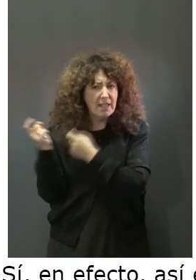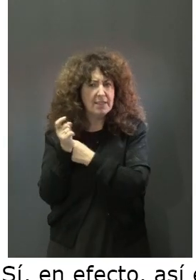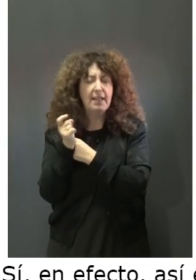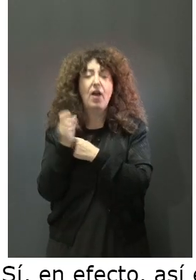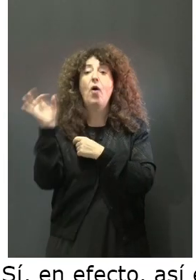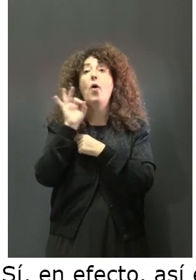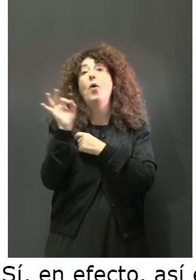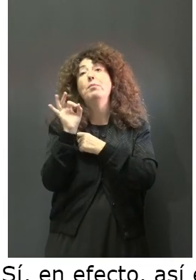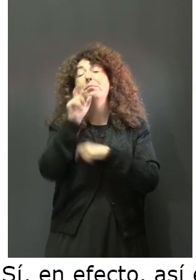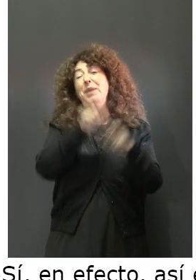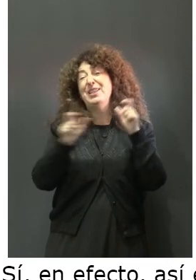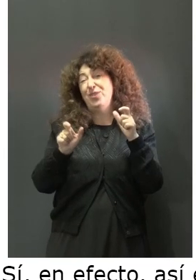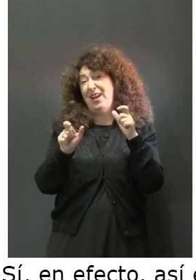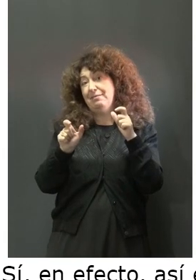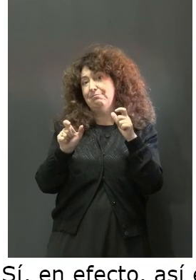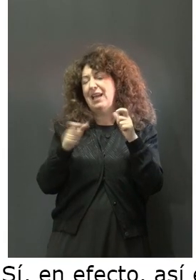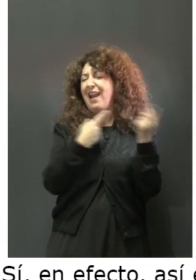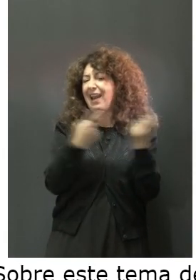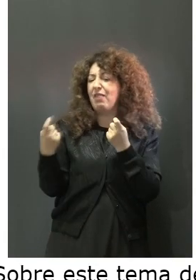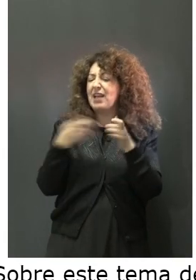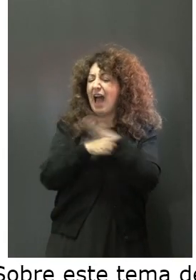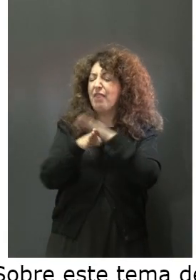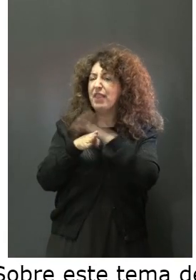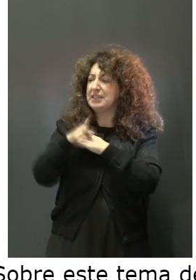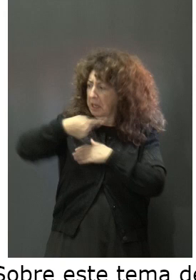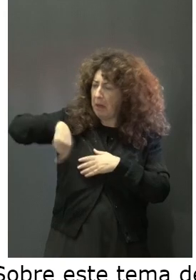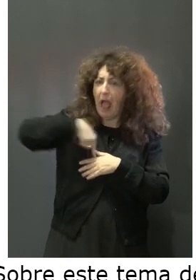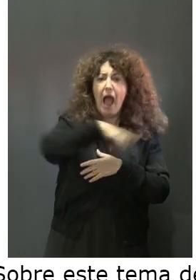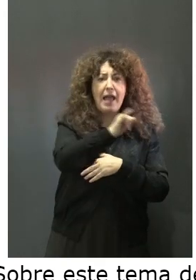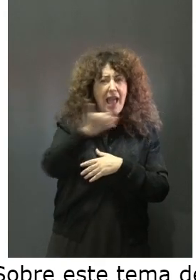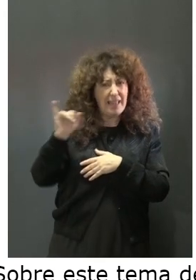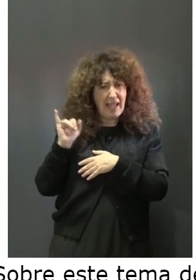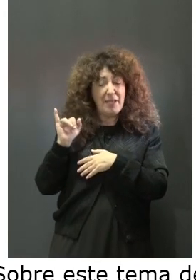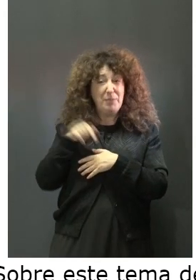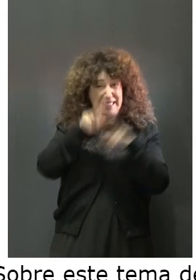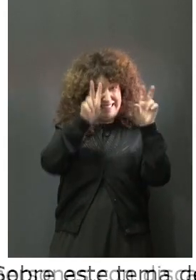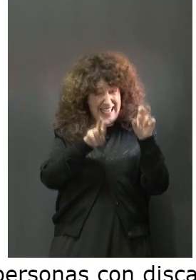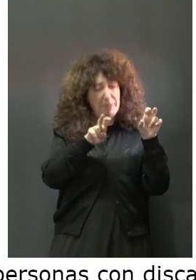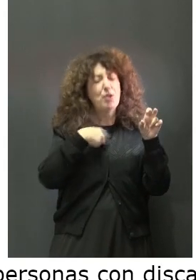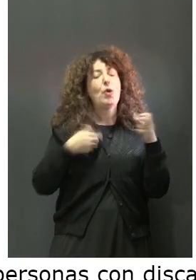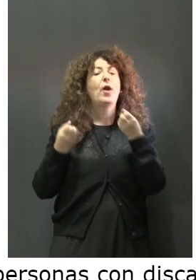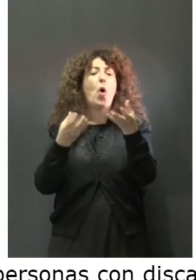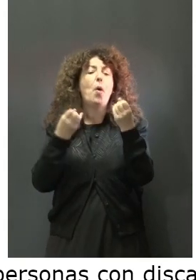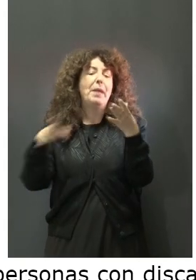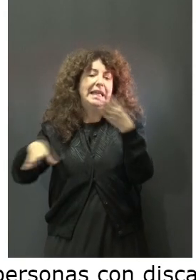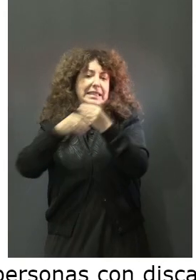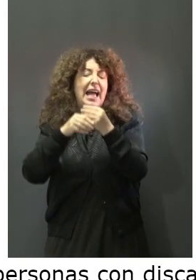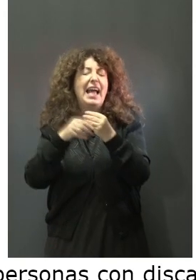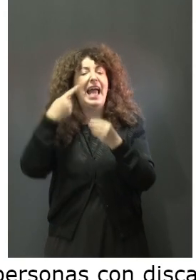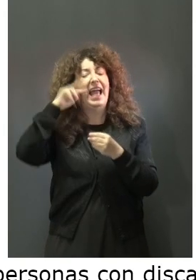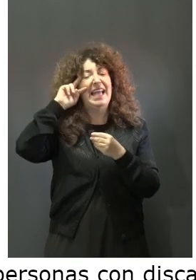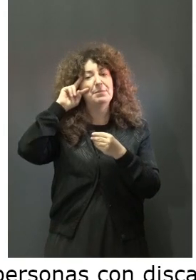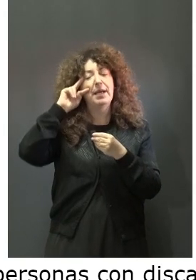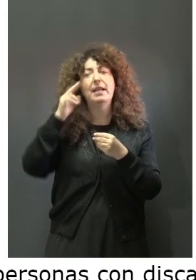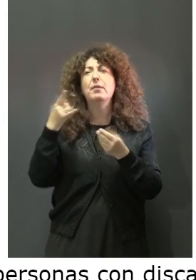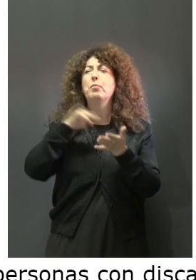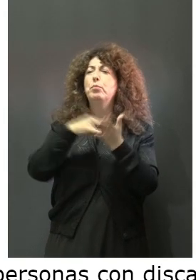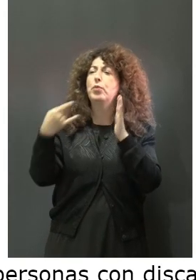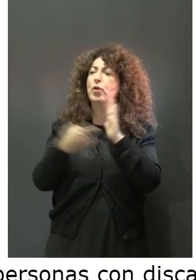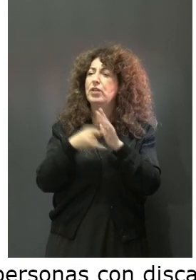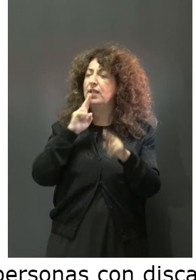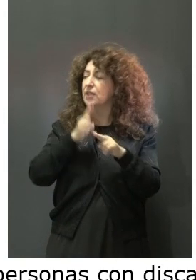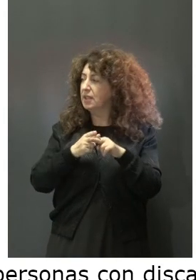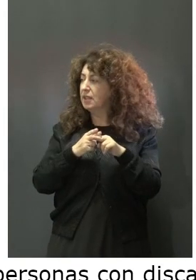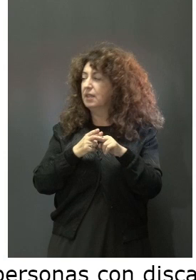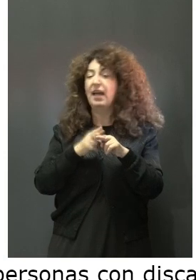necesidades de accesibilidad que todas las personas podemos tener, me gustaría comentaros una experiencia que se llama, un proyecto que se llama